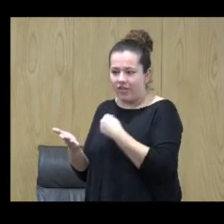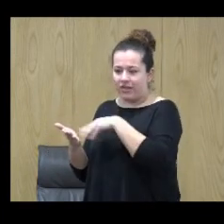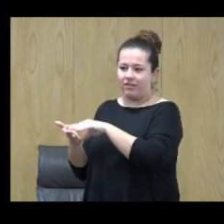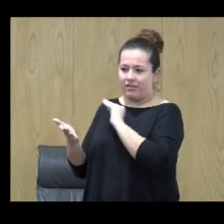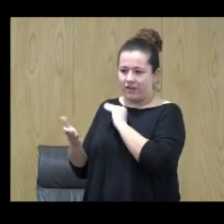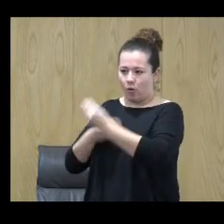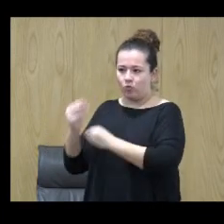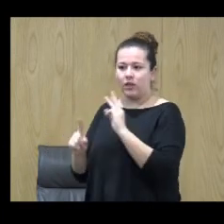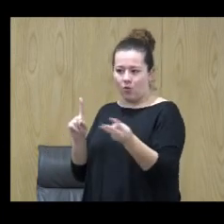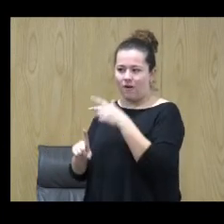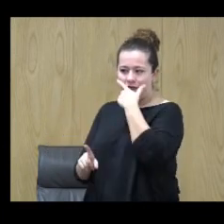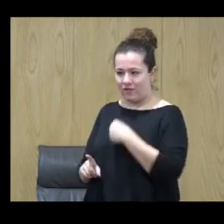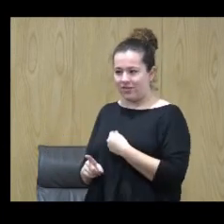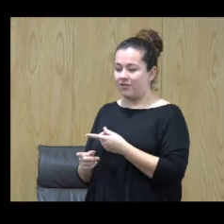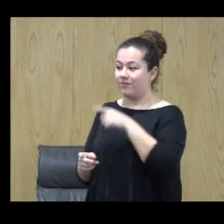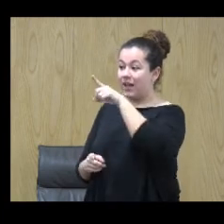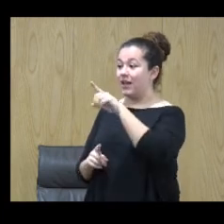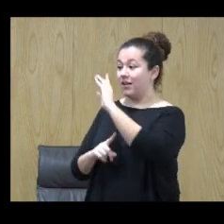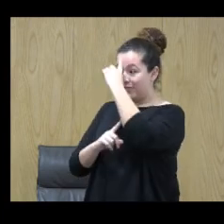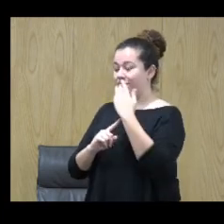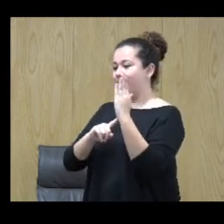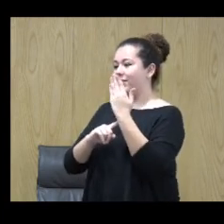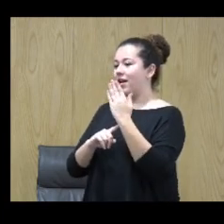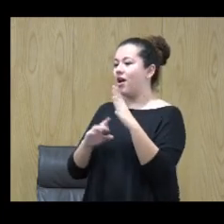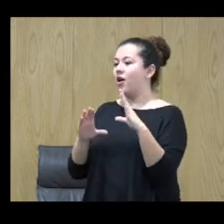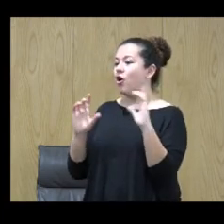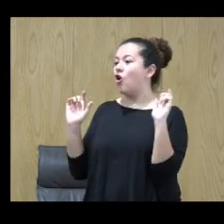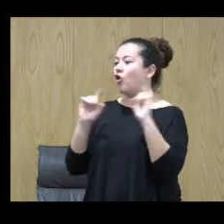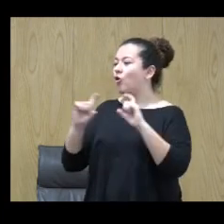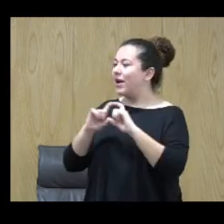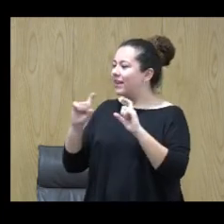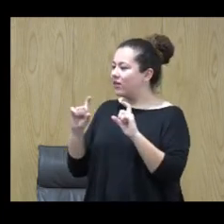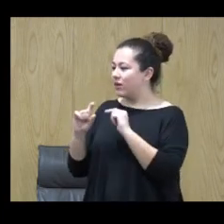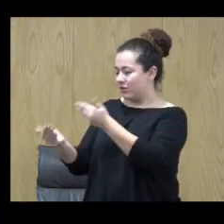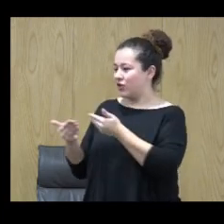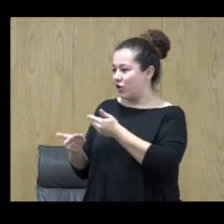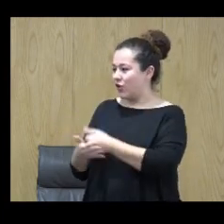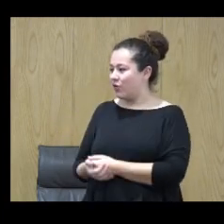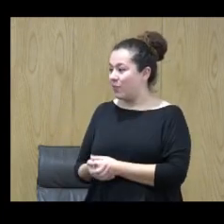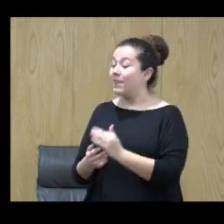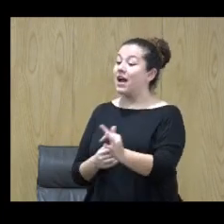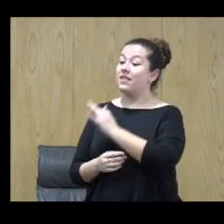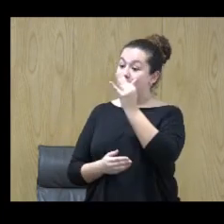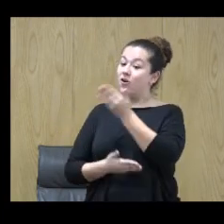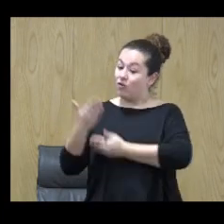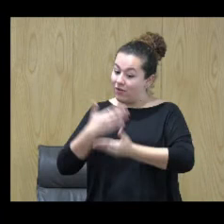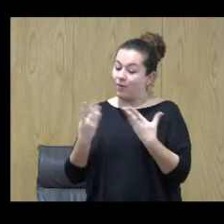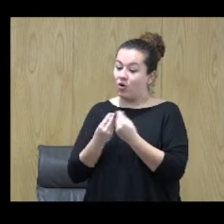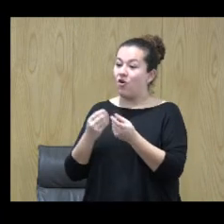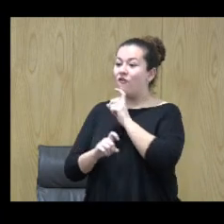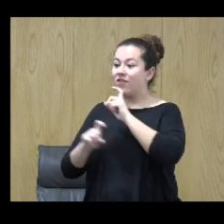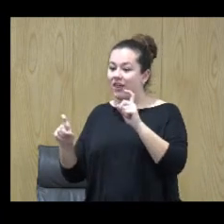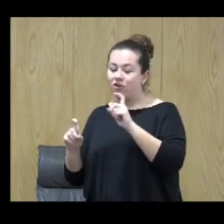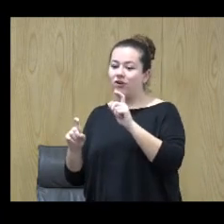caso está representada también por aquí Cooperativa Altavoz, que es quien nos está ayudando. Y además colaboramos con las federaciones y